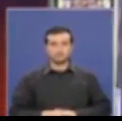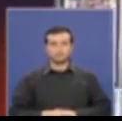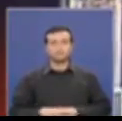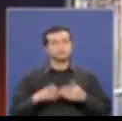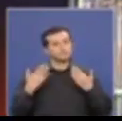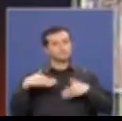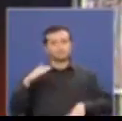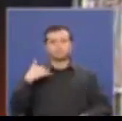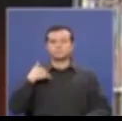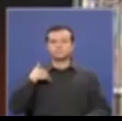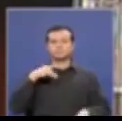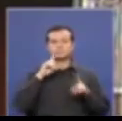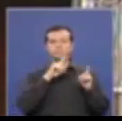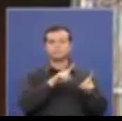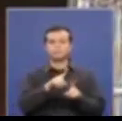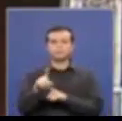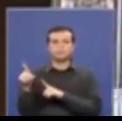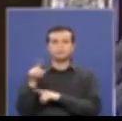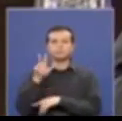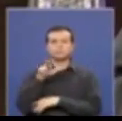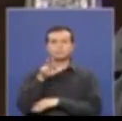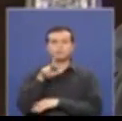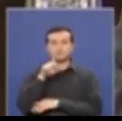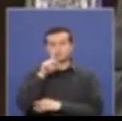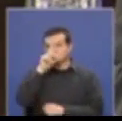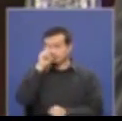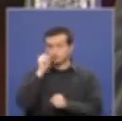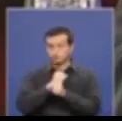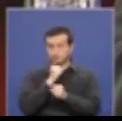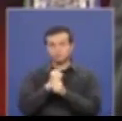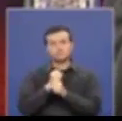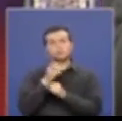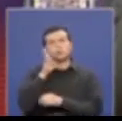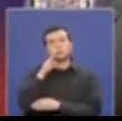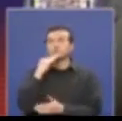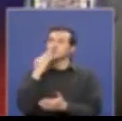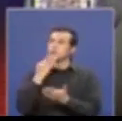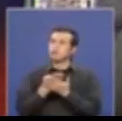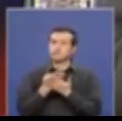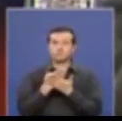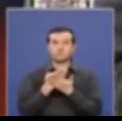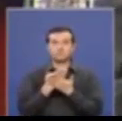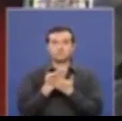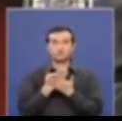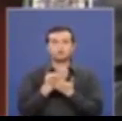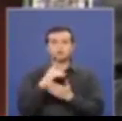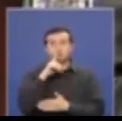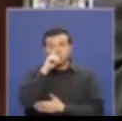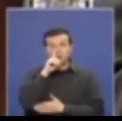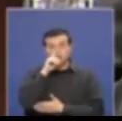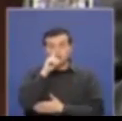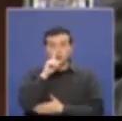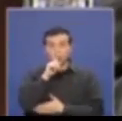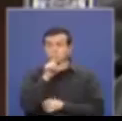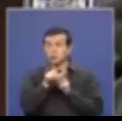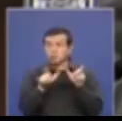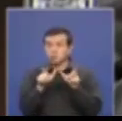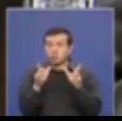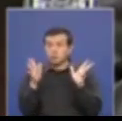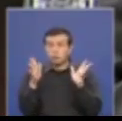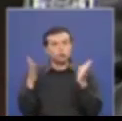Ya tenemos la encuesta trimestral de empleo. Ya, gracias a Dios, no hay crecimiento del desempleo. Es uno de los